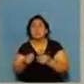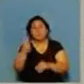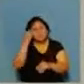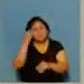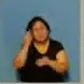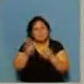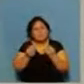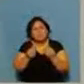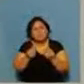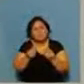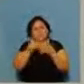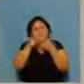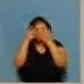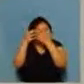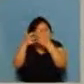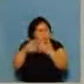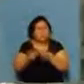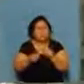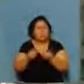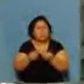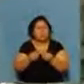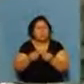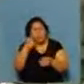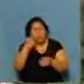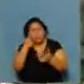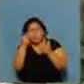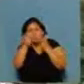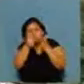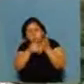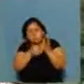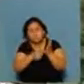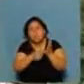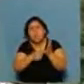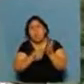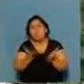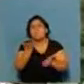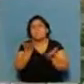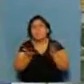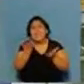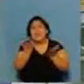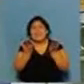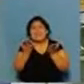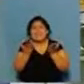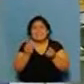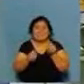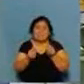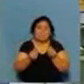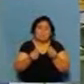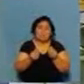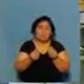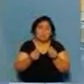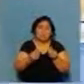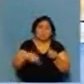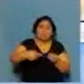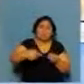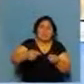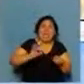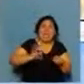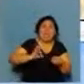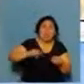también tenemos nuestros indicadores igual de rigurosos que en el balance, digamos. Y todos los años procuramos